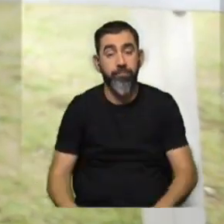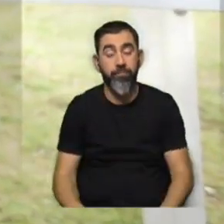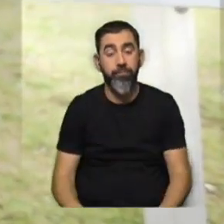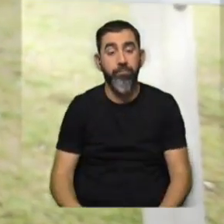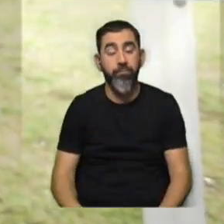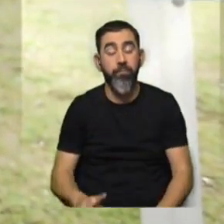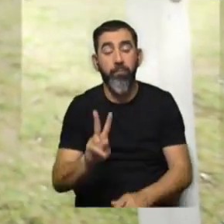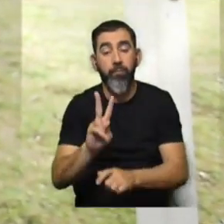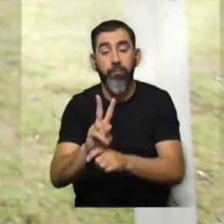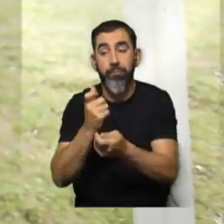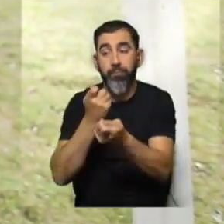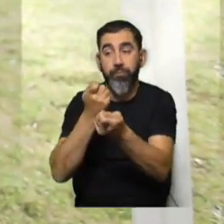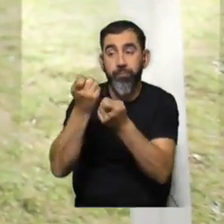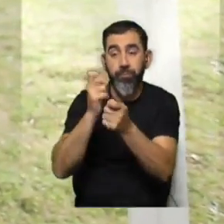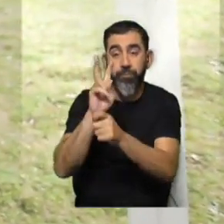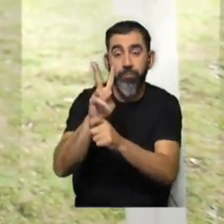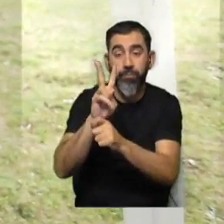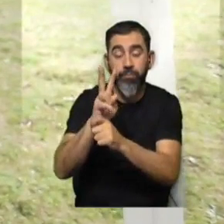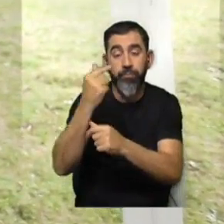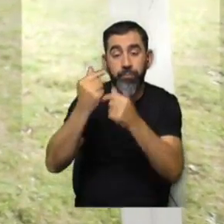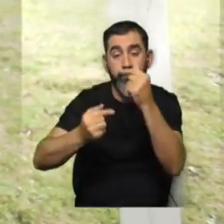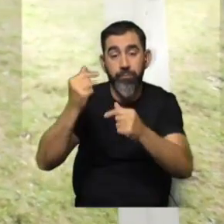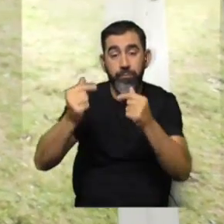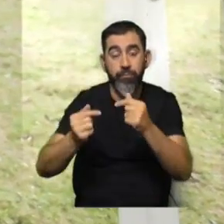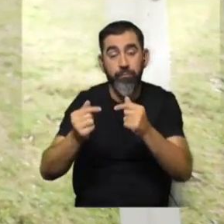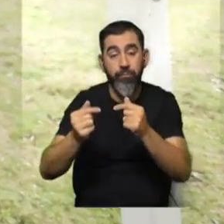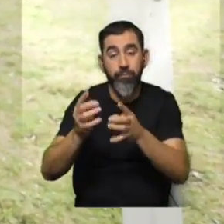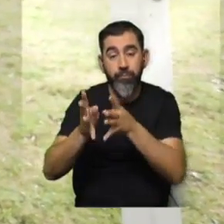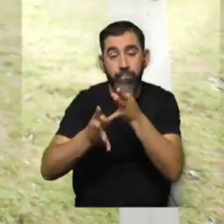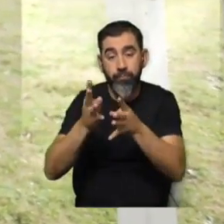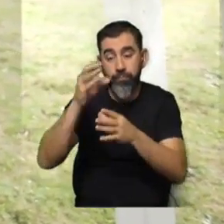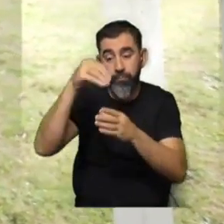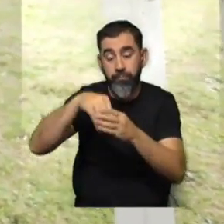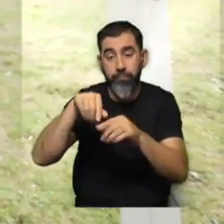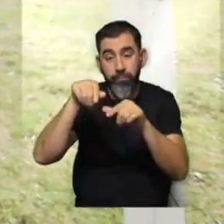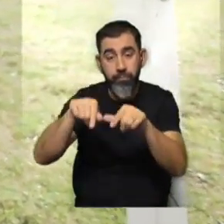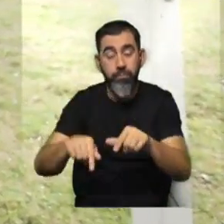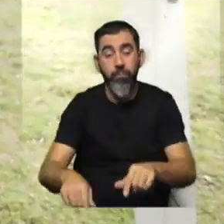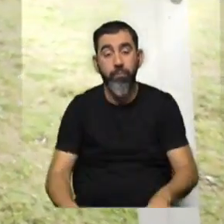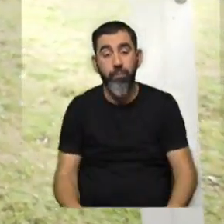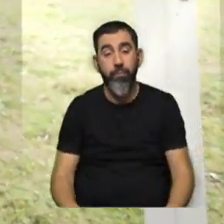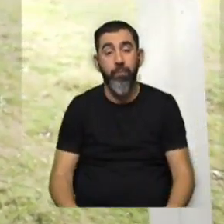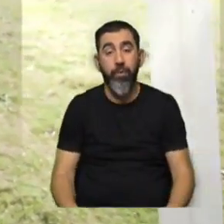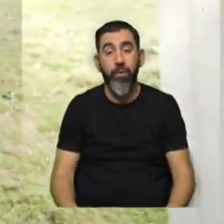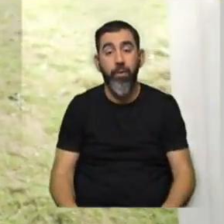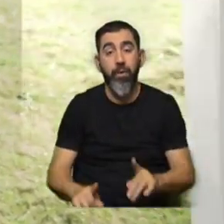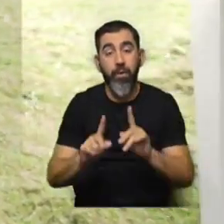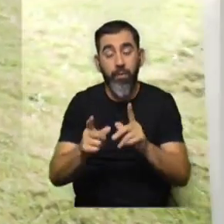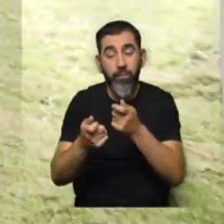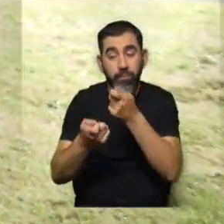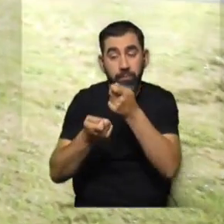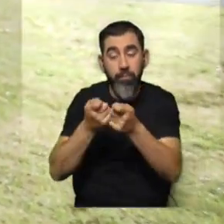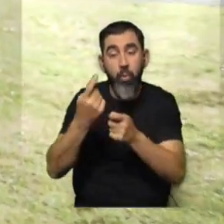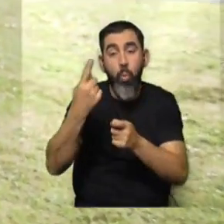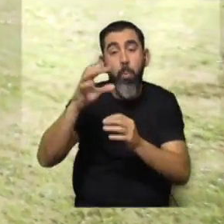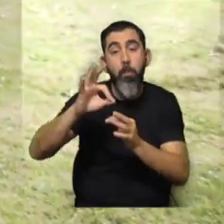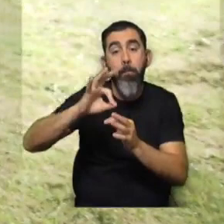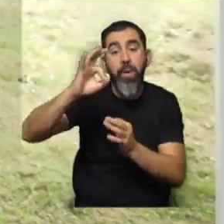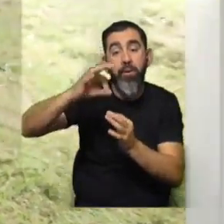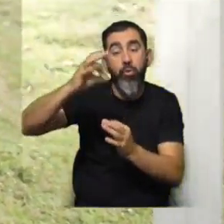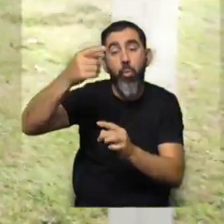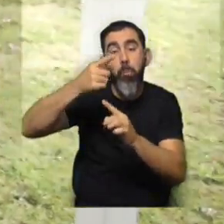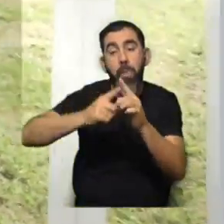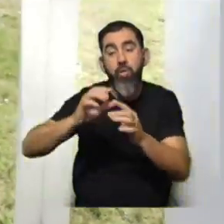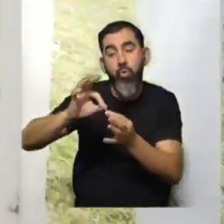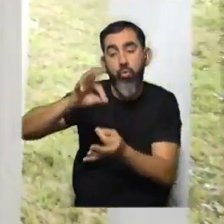medir las variables que se miden dentro del abrigo, tiene que estar instalado a un metro y medio, entre